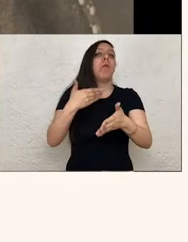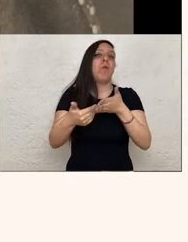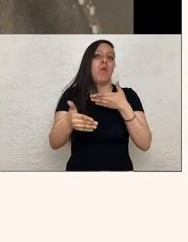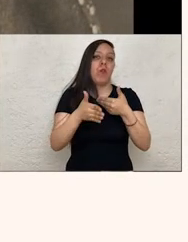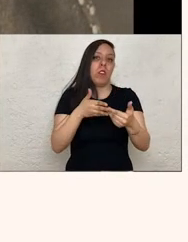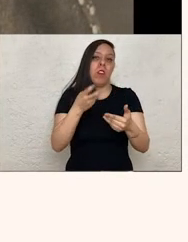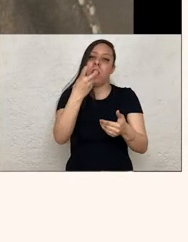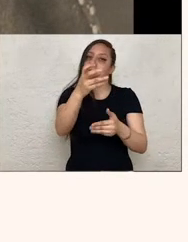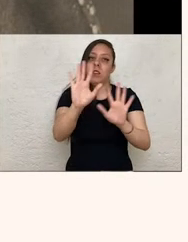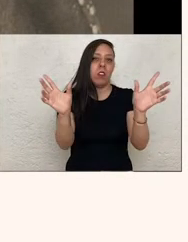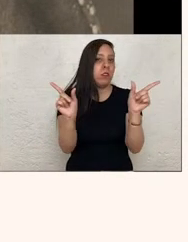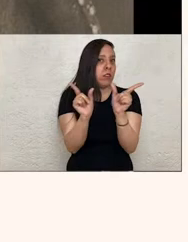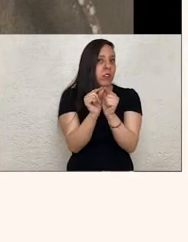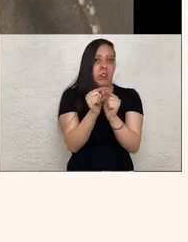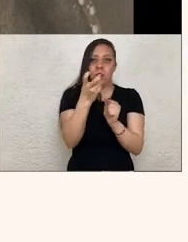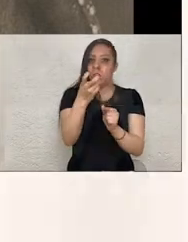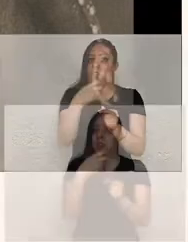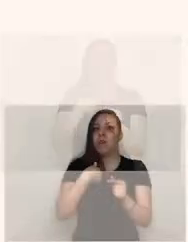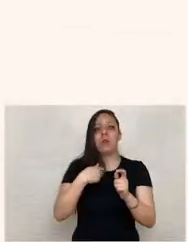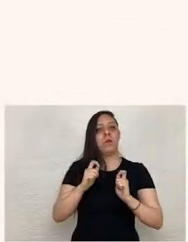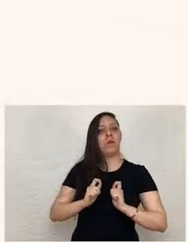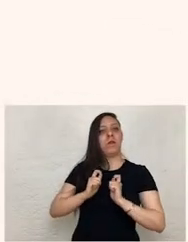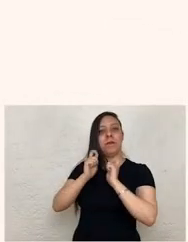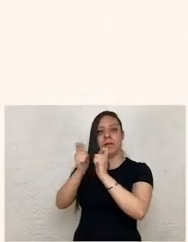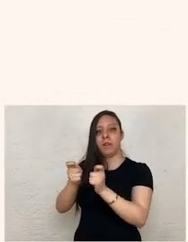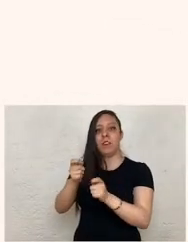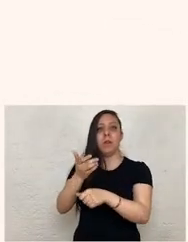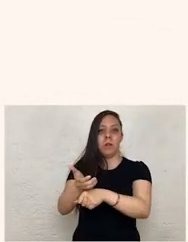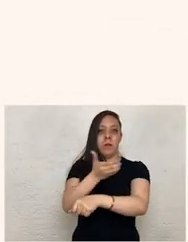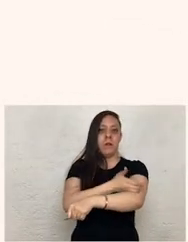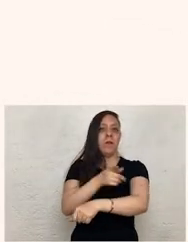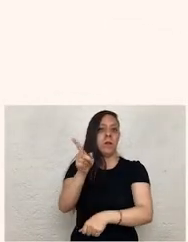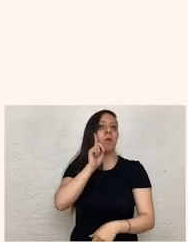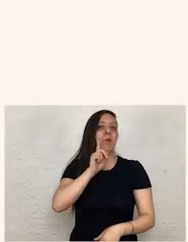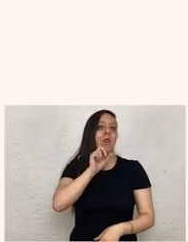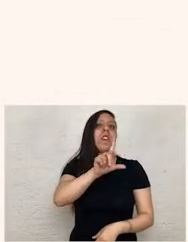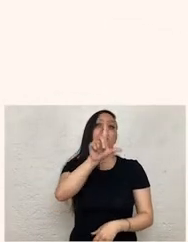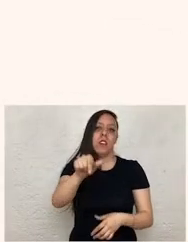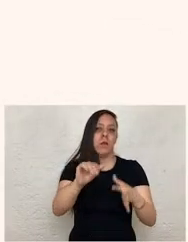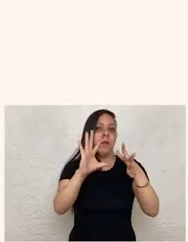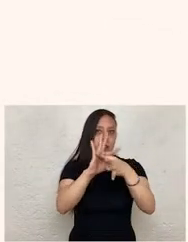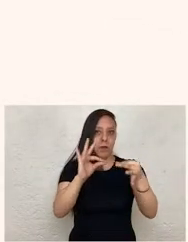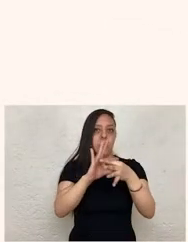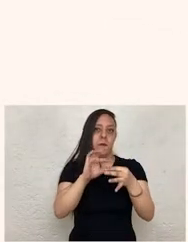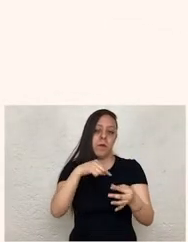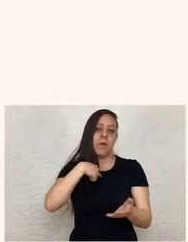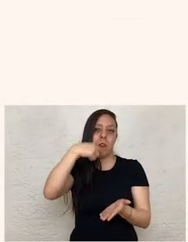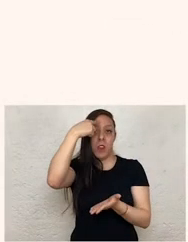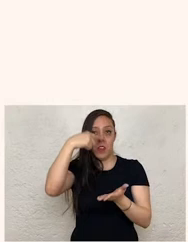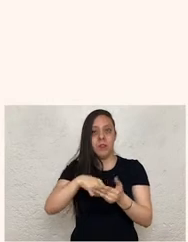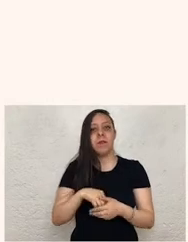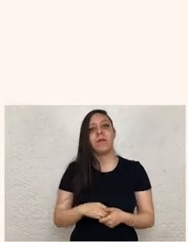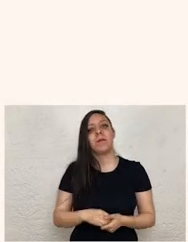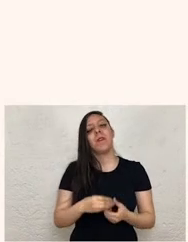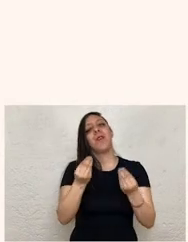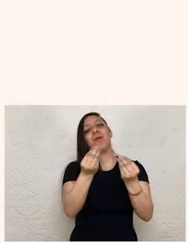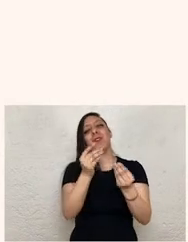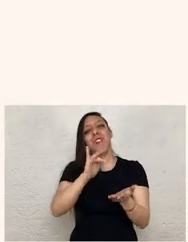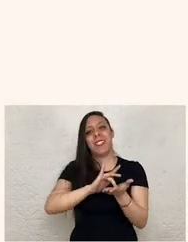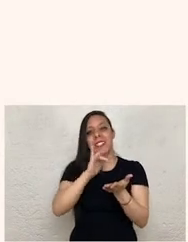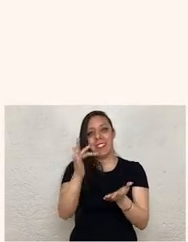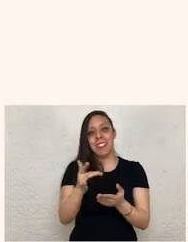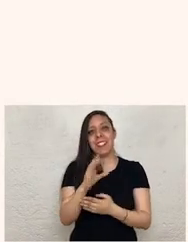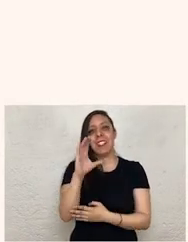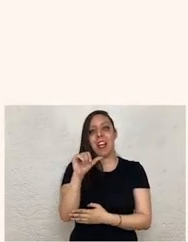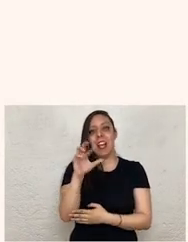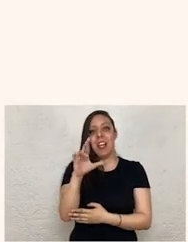más modernas. Y ya es todo. Vamos a pasar a mi colega y después hablamos, creo, ¿verdad? ¿Así?